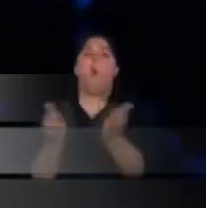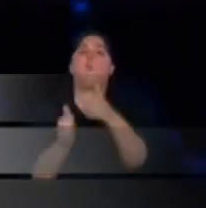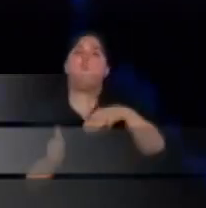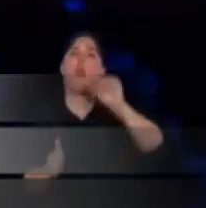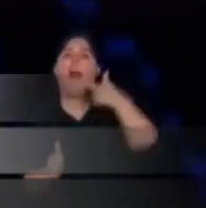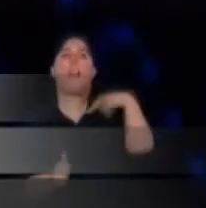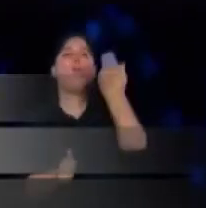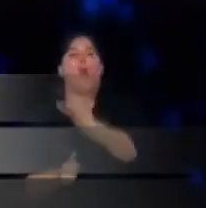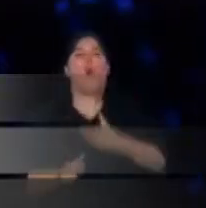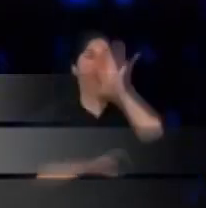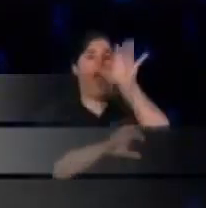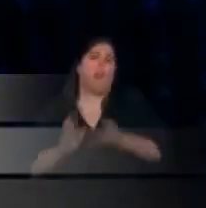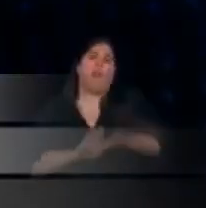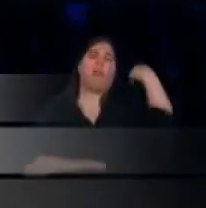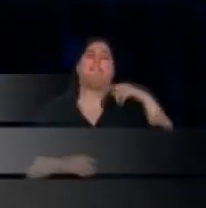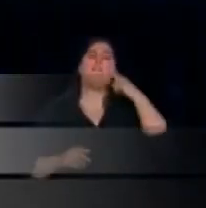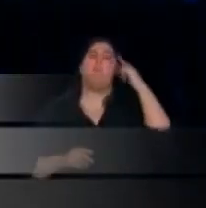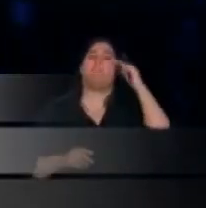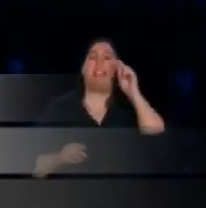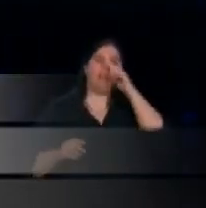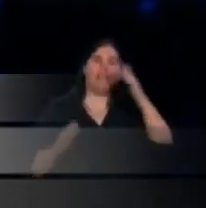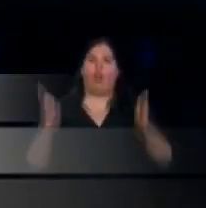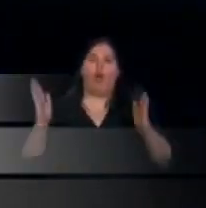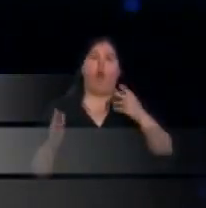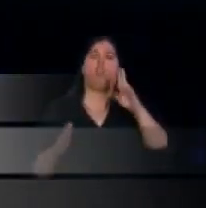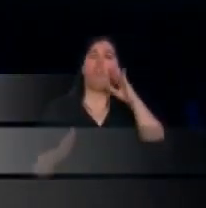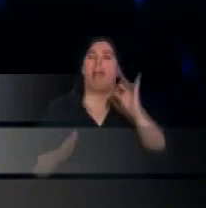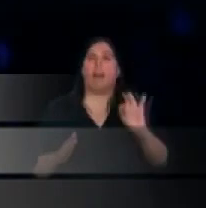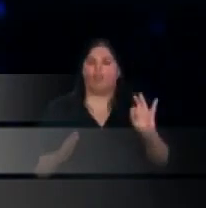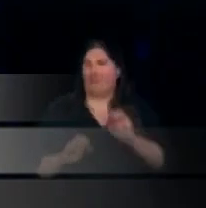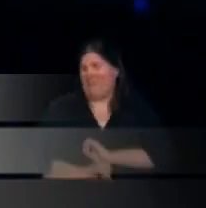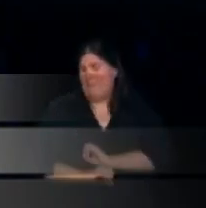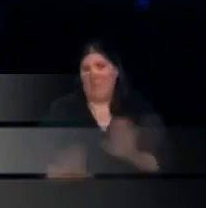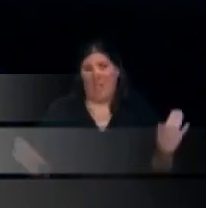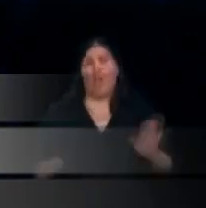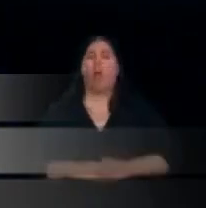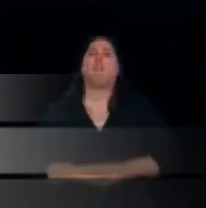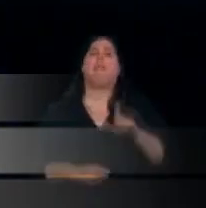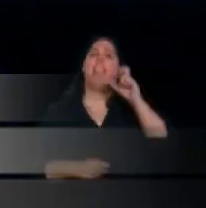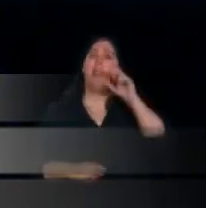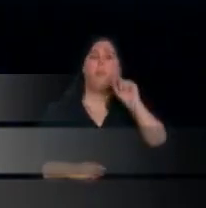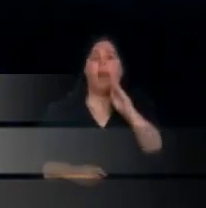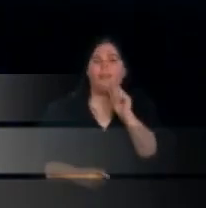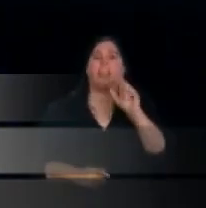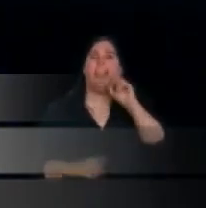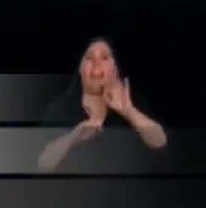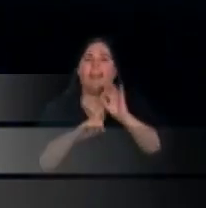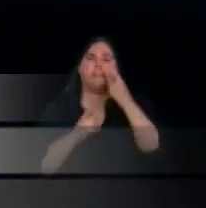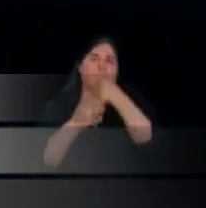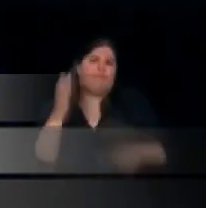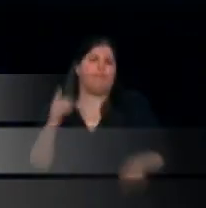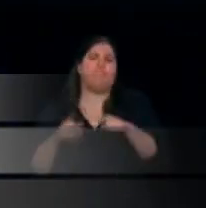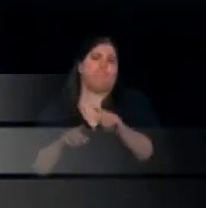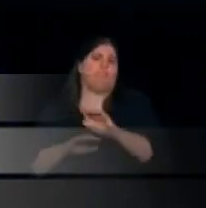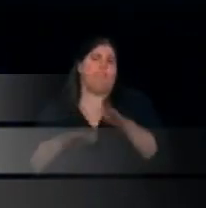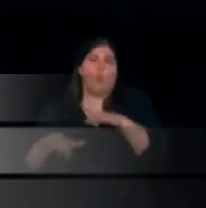mi ley se comió la cancha es el único que muestra solidez en lo que dice es el único que sabe de economía y este es el